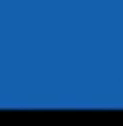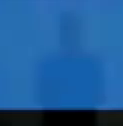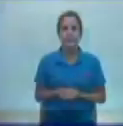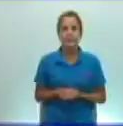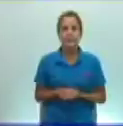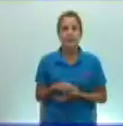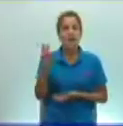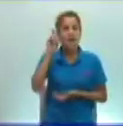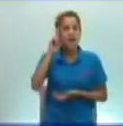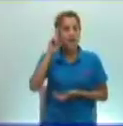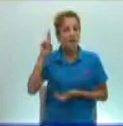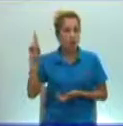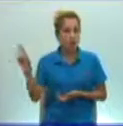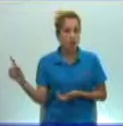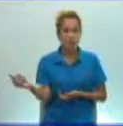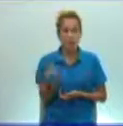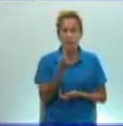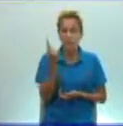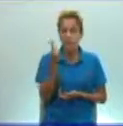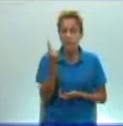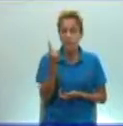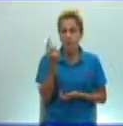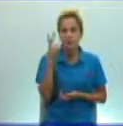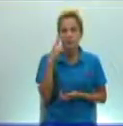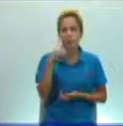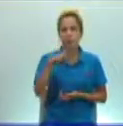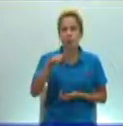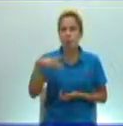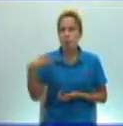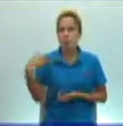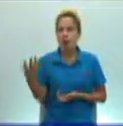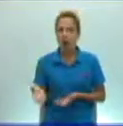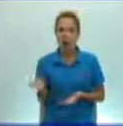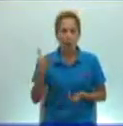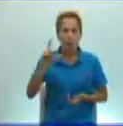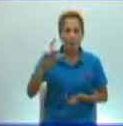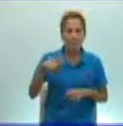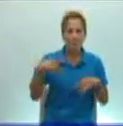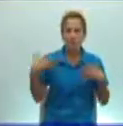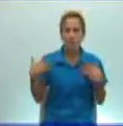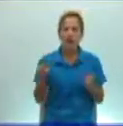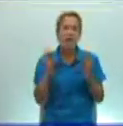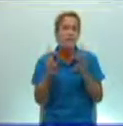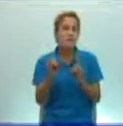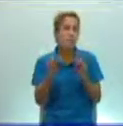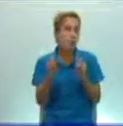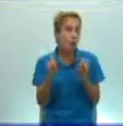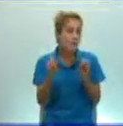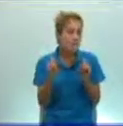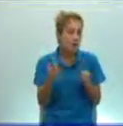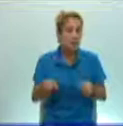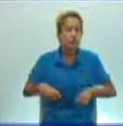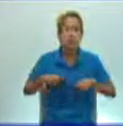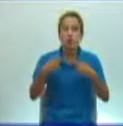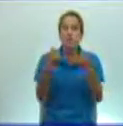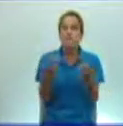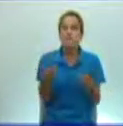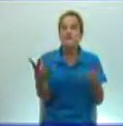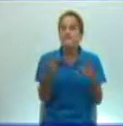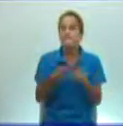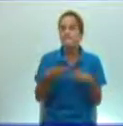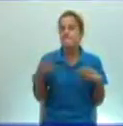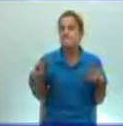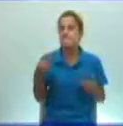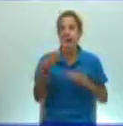Recordarán que primeramente buscábamos en el texto qué información nos aporta para poder realizar